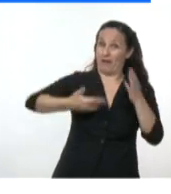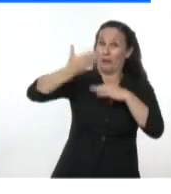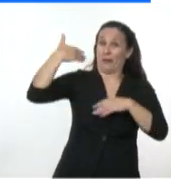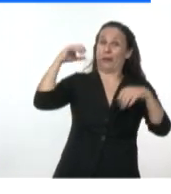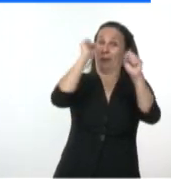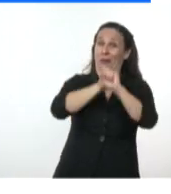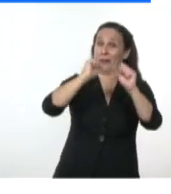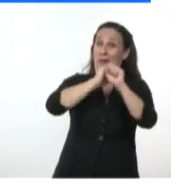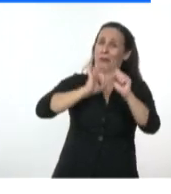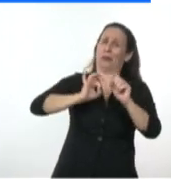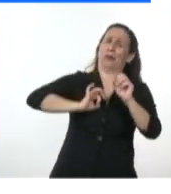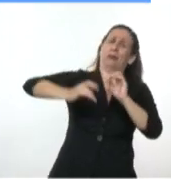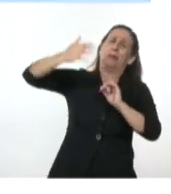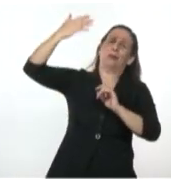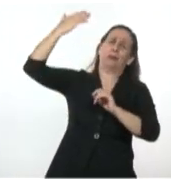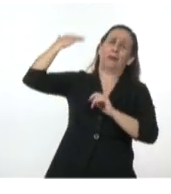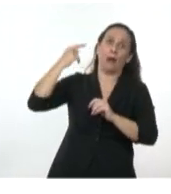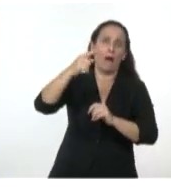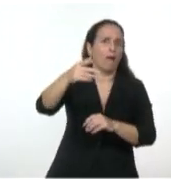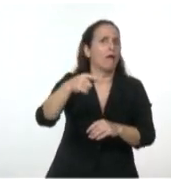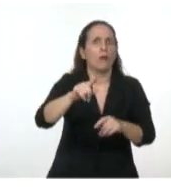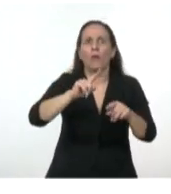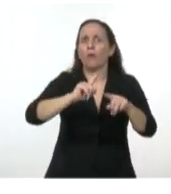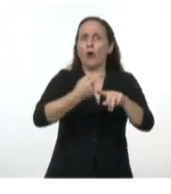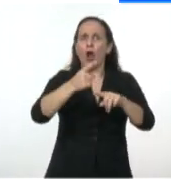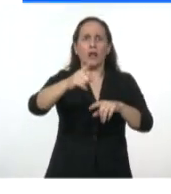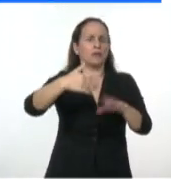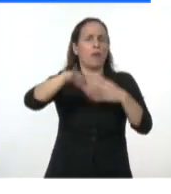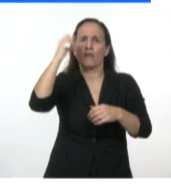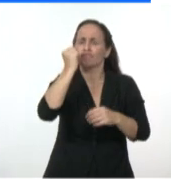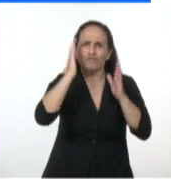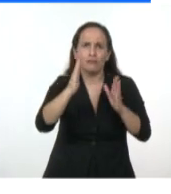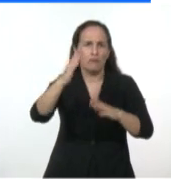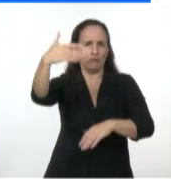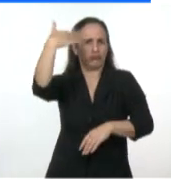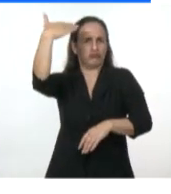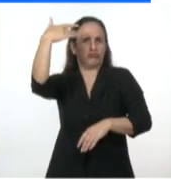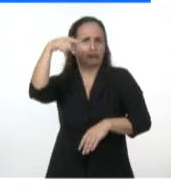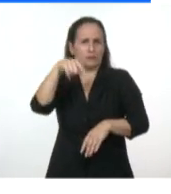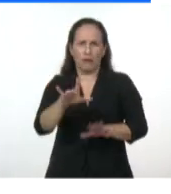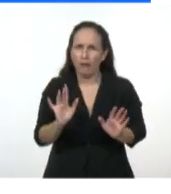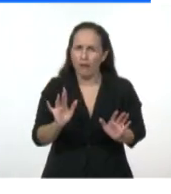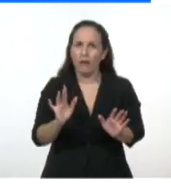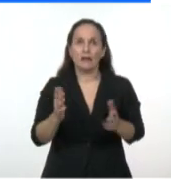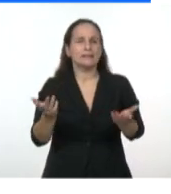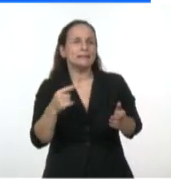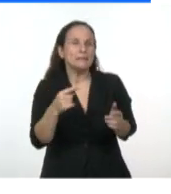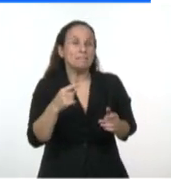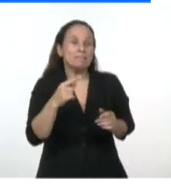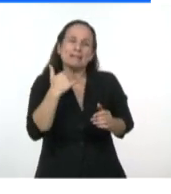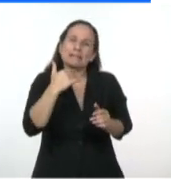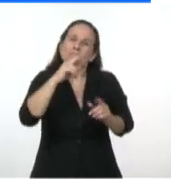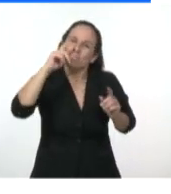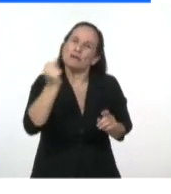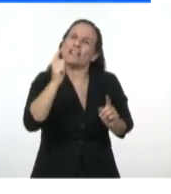¿sí?, el discurso era la base de la vida política y social. Esto no es muy importante, pero se lo quería preguntar. ¿Es